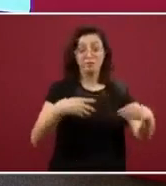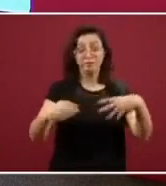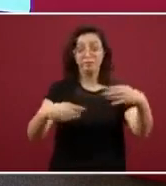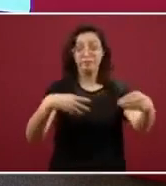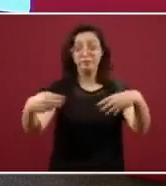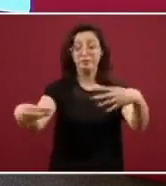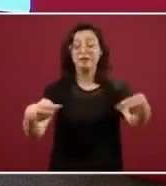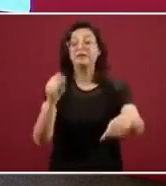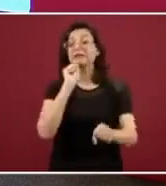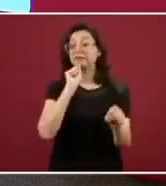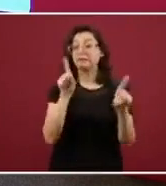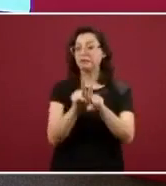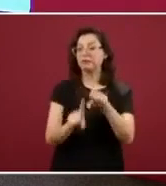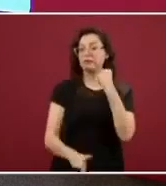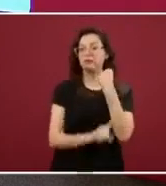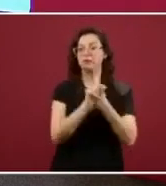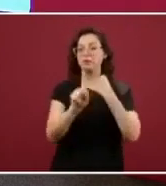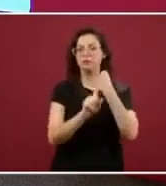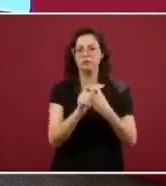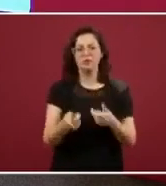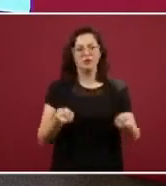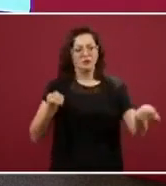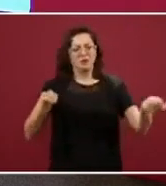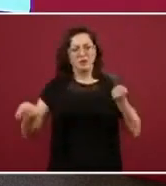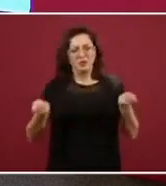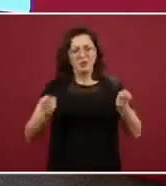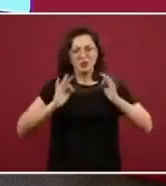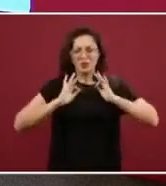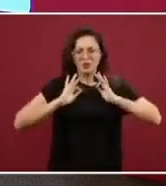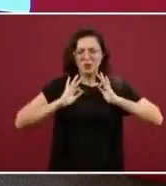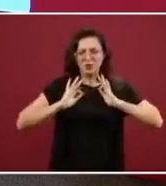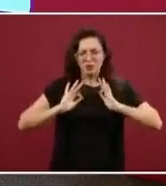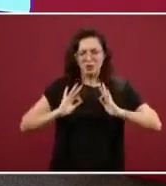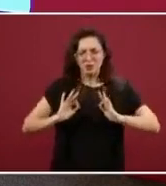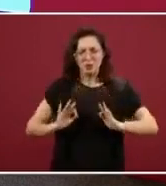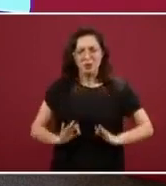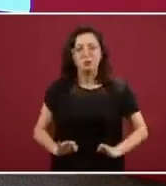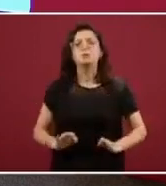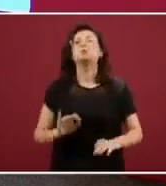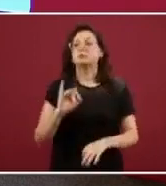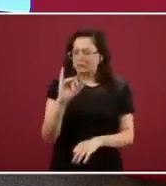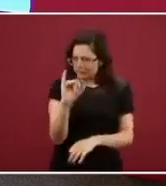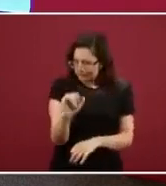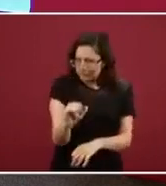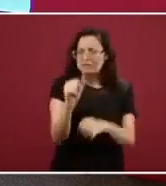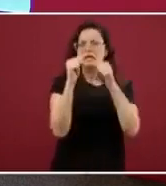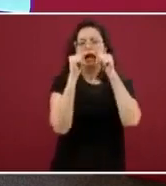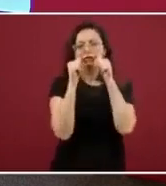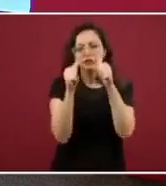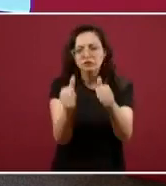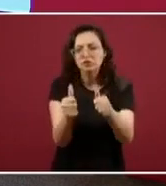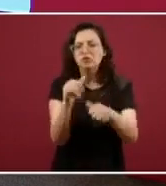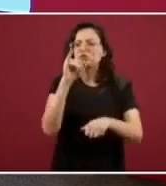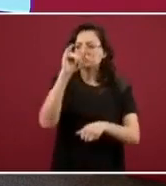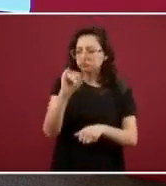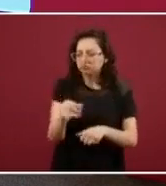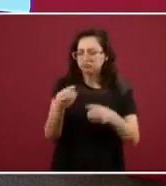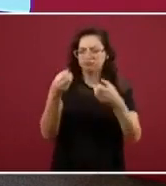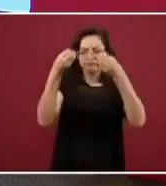salud pública el lograr mantener la calma sin perder la atención y sin perder